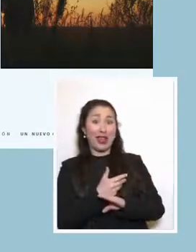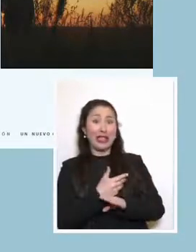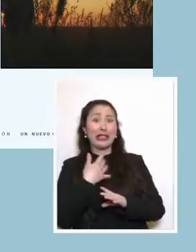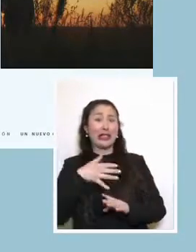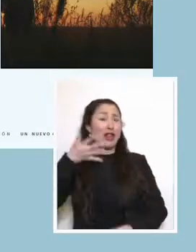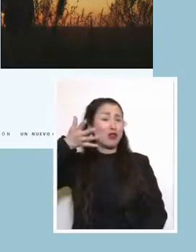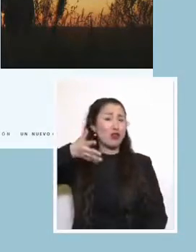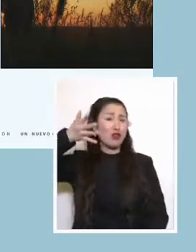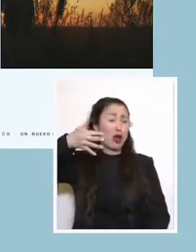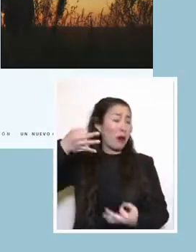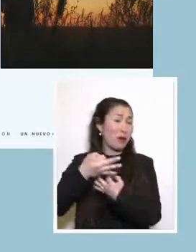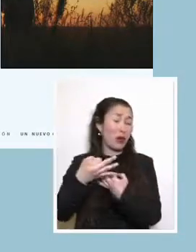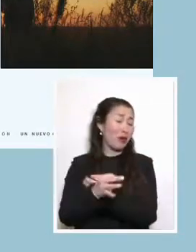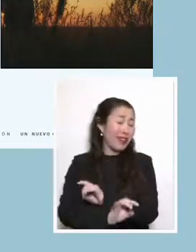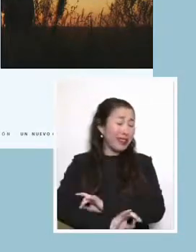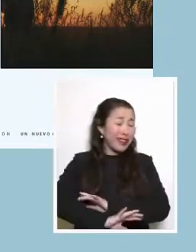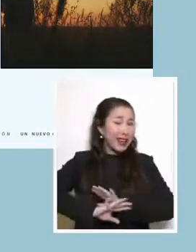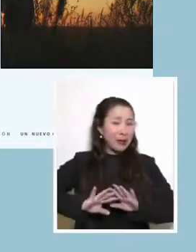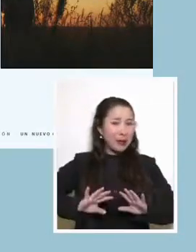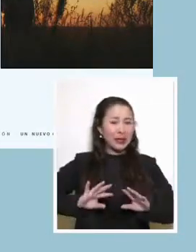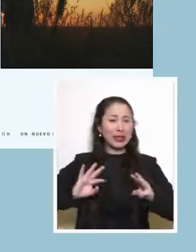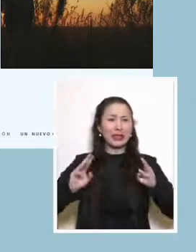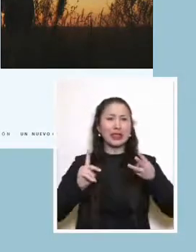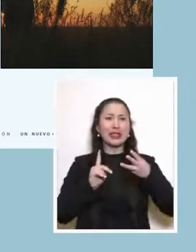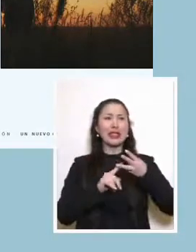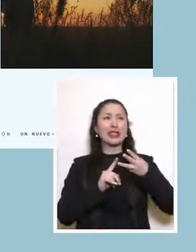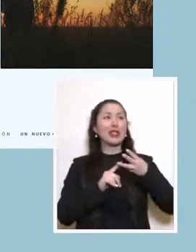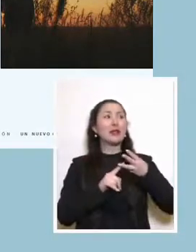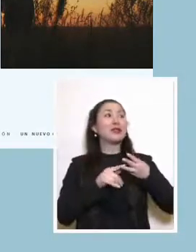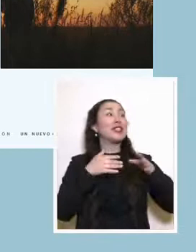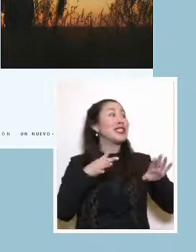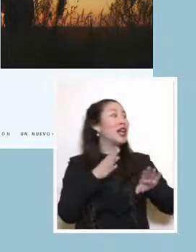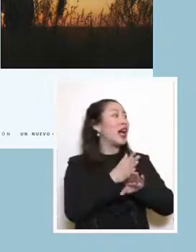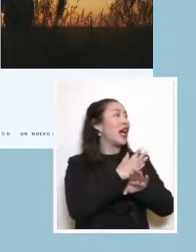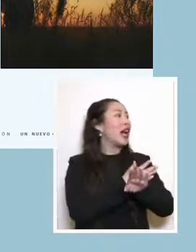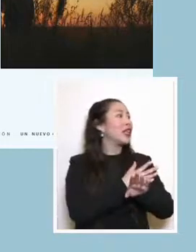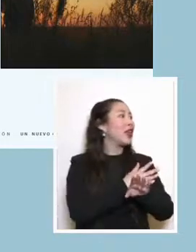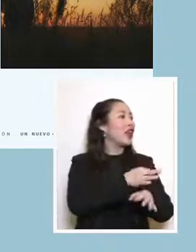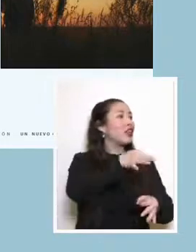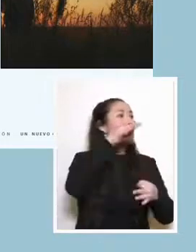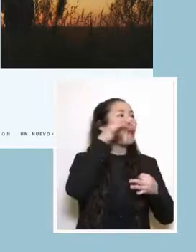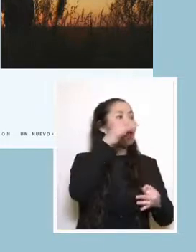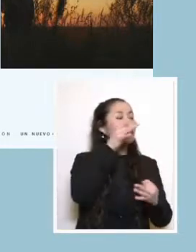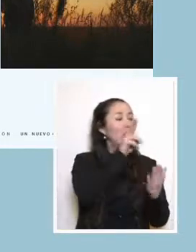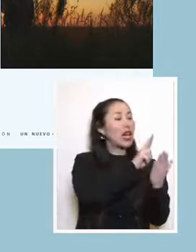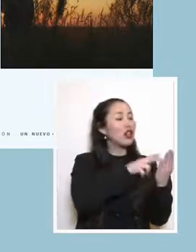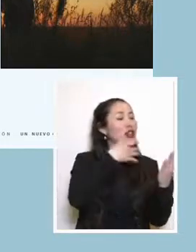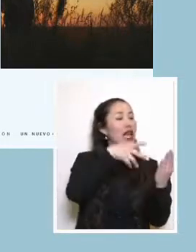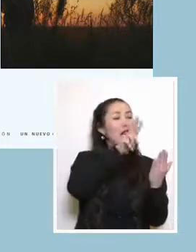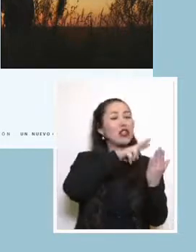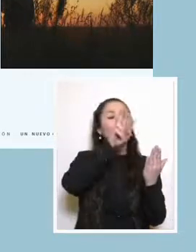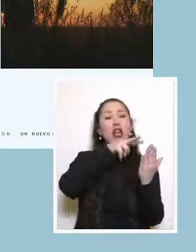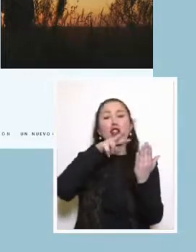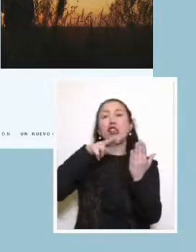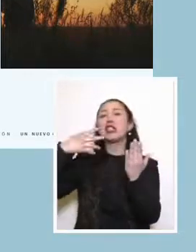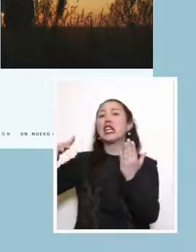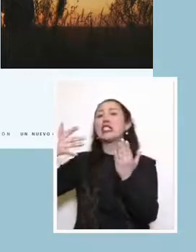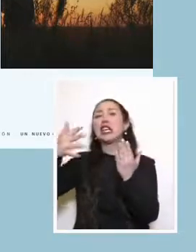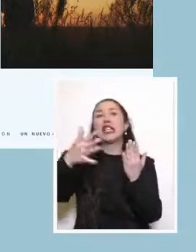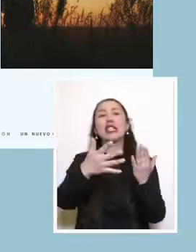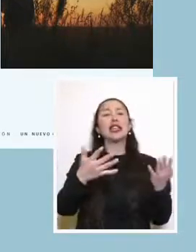que implica. Y tercero, muchos han leído el informe ya, así que voy a hacer mi mejor